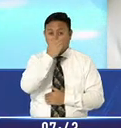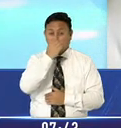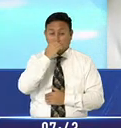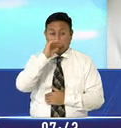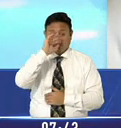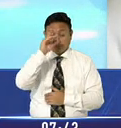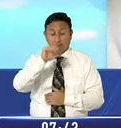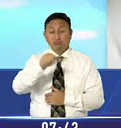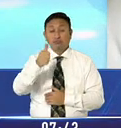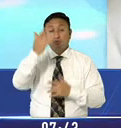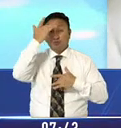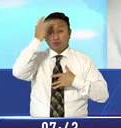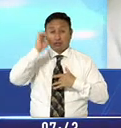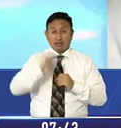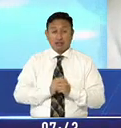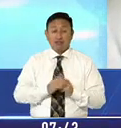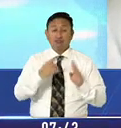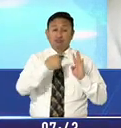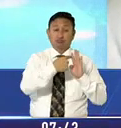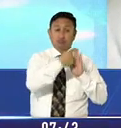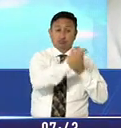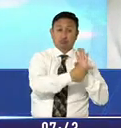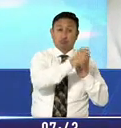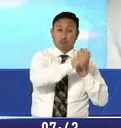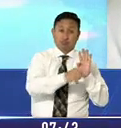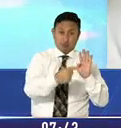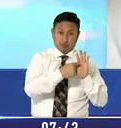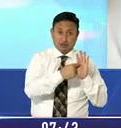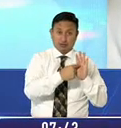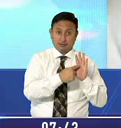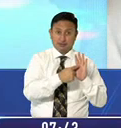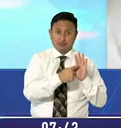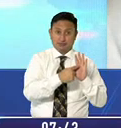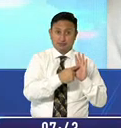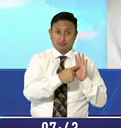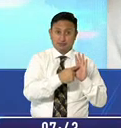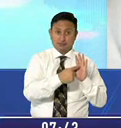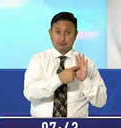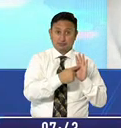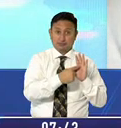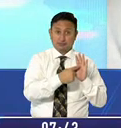subyacentes, probablemente estas personas sí tengan,